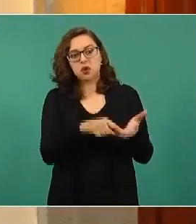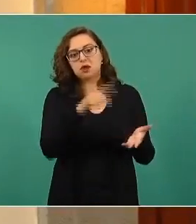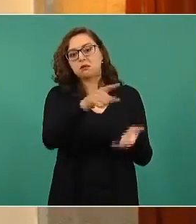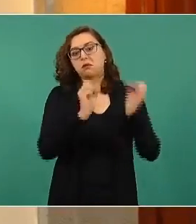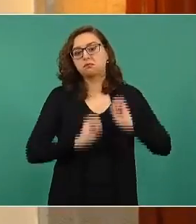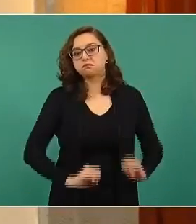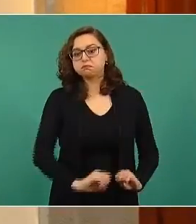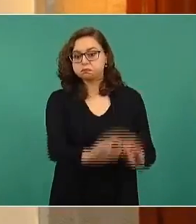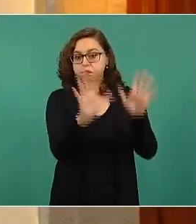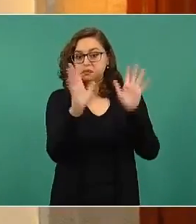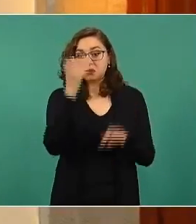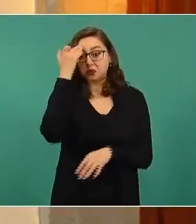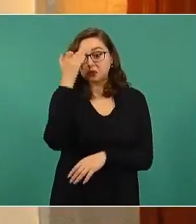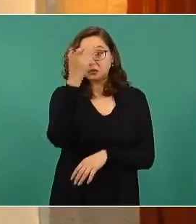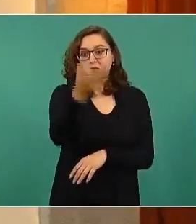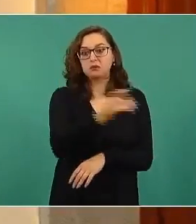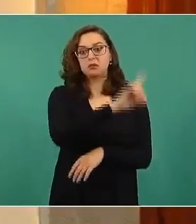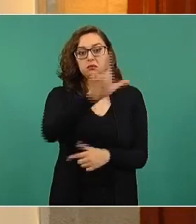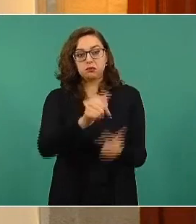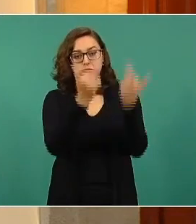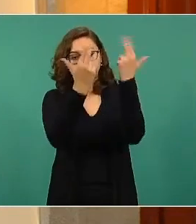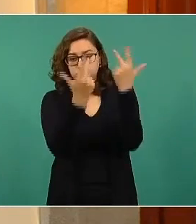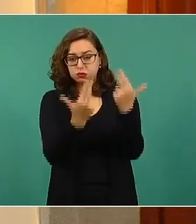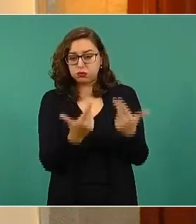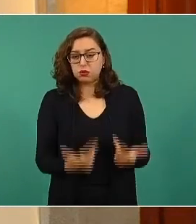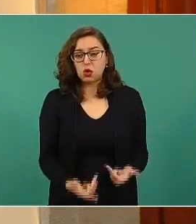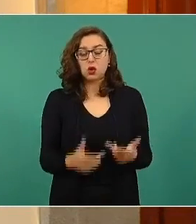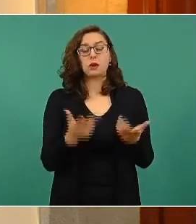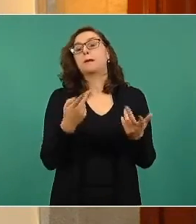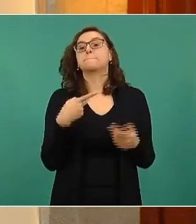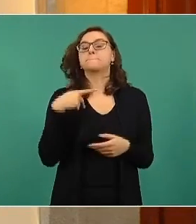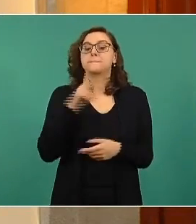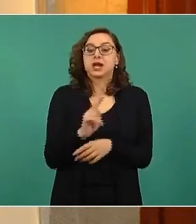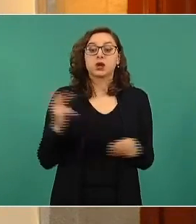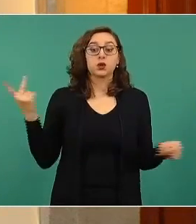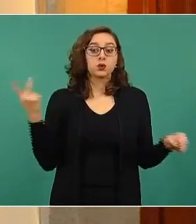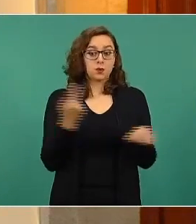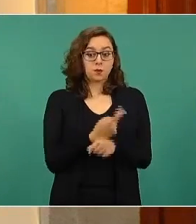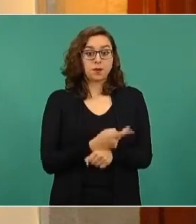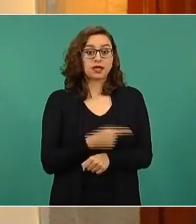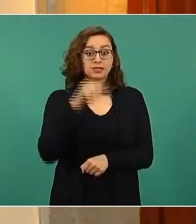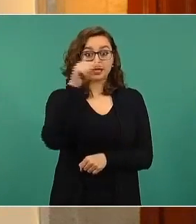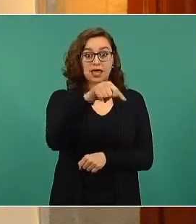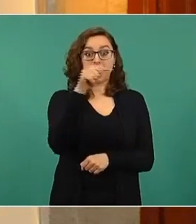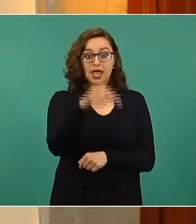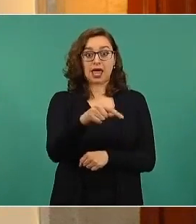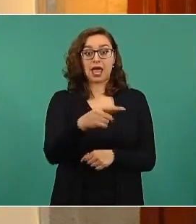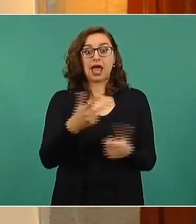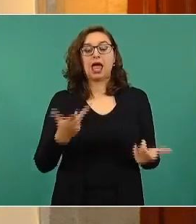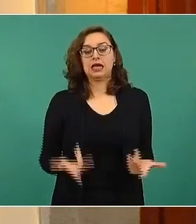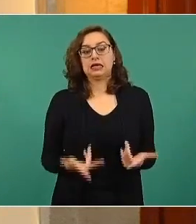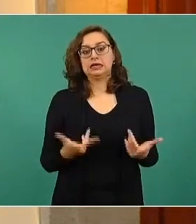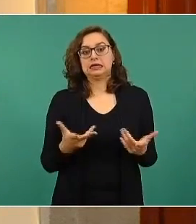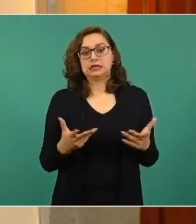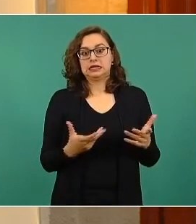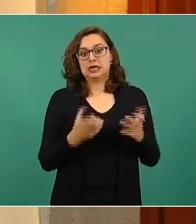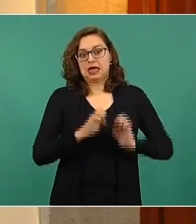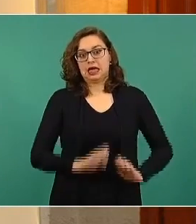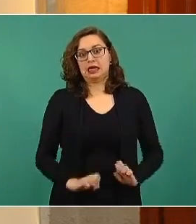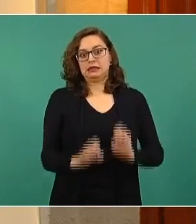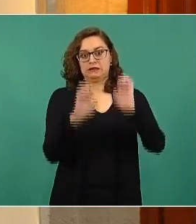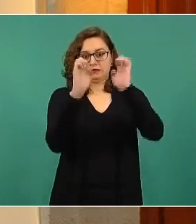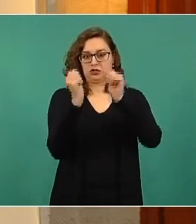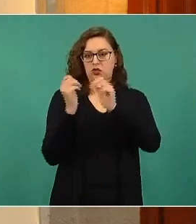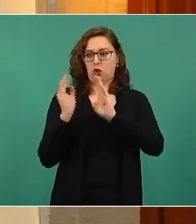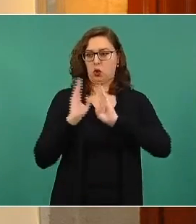pero que por la ubicación del cuartel, que tiene una vista, digamos, única por una cuestión, digamos, de vigilancia de principios del siglo